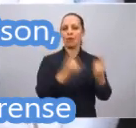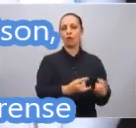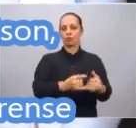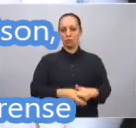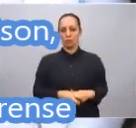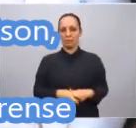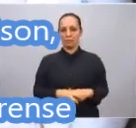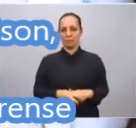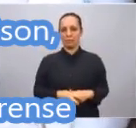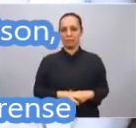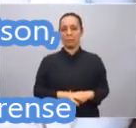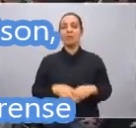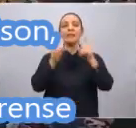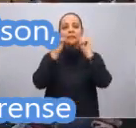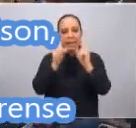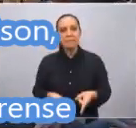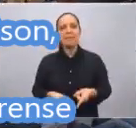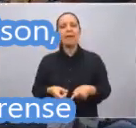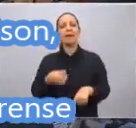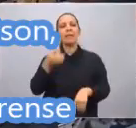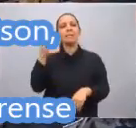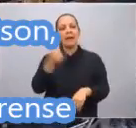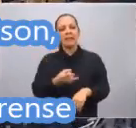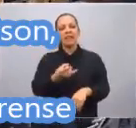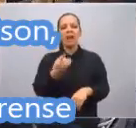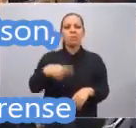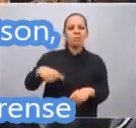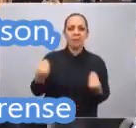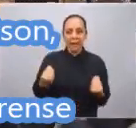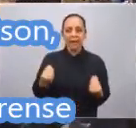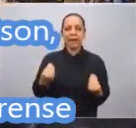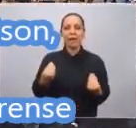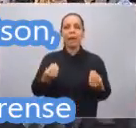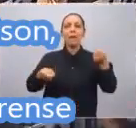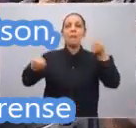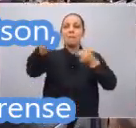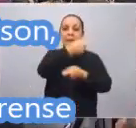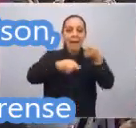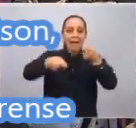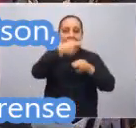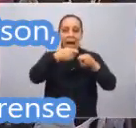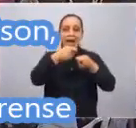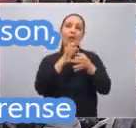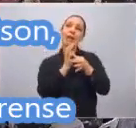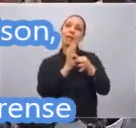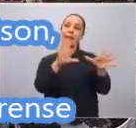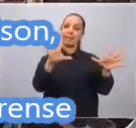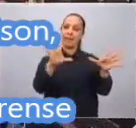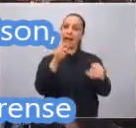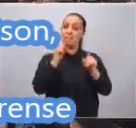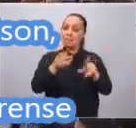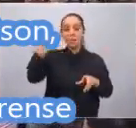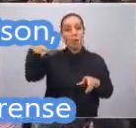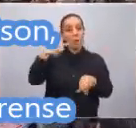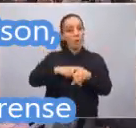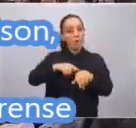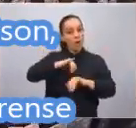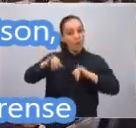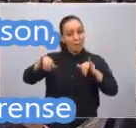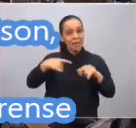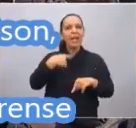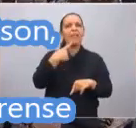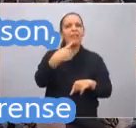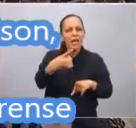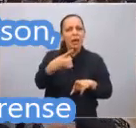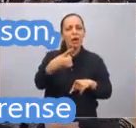Mintió también con que el mercado, la libertad de mercado que él decía, nos